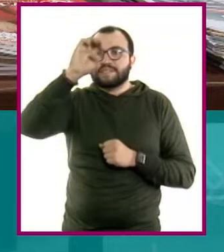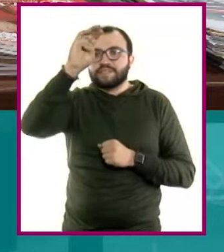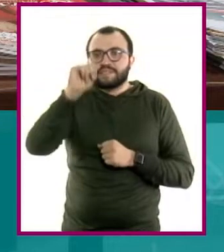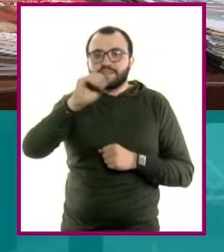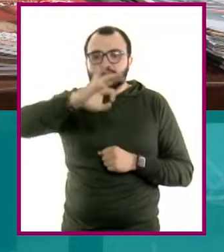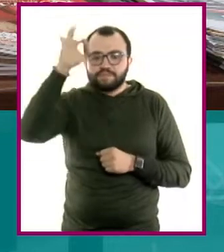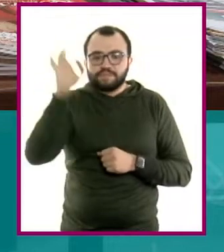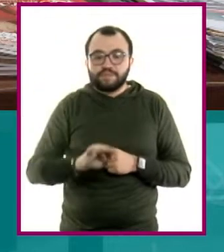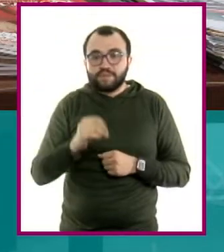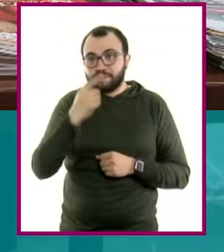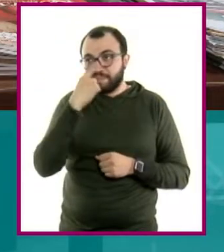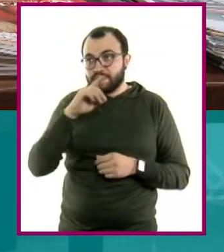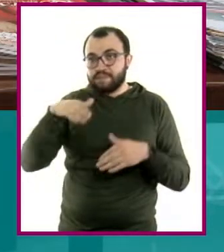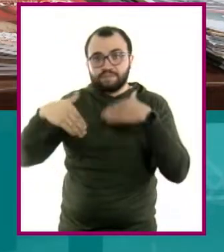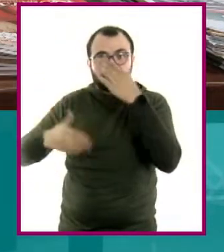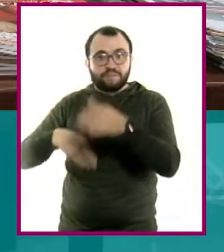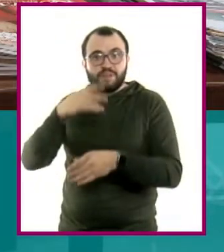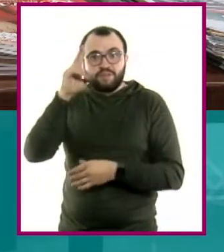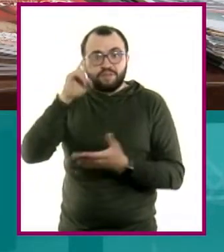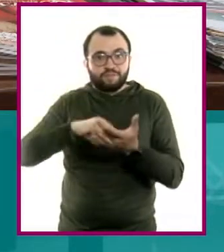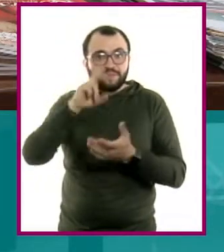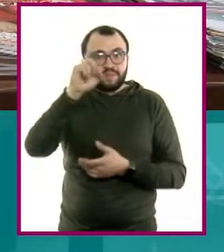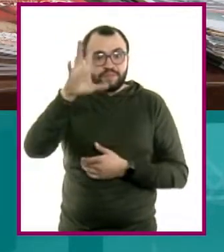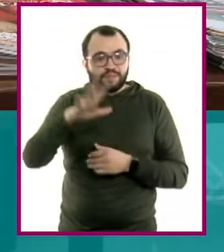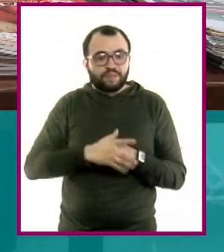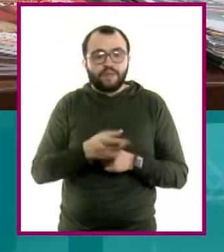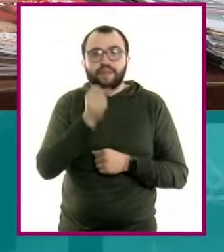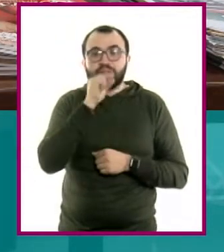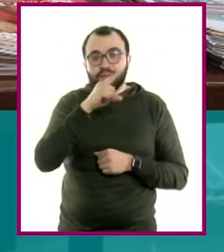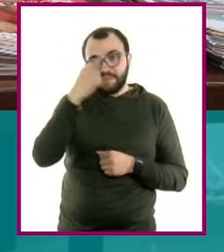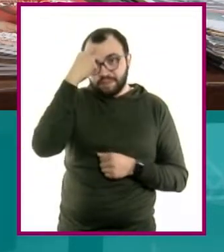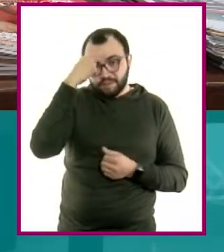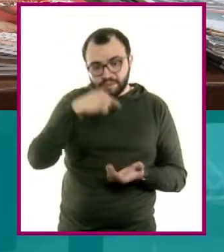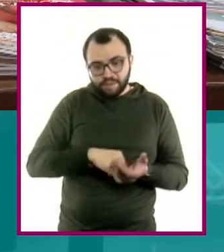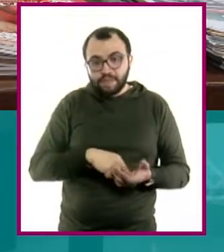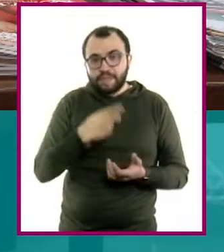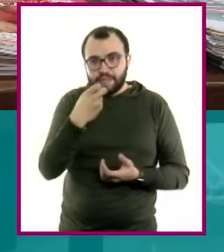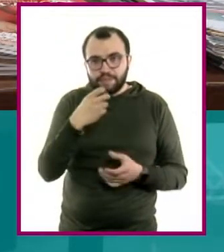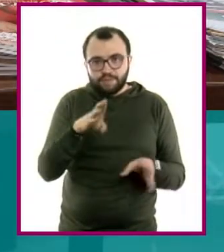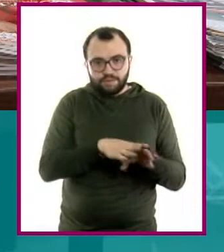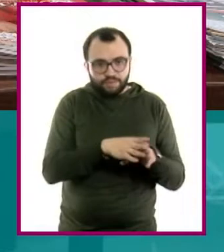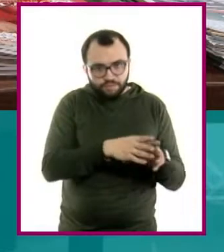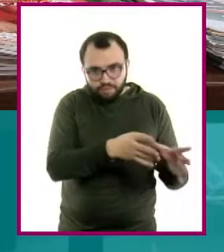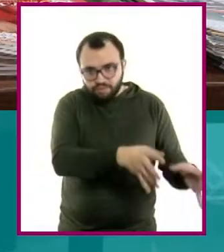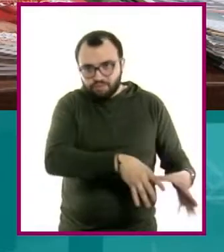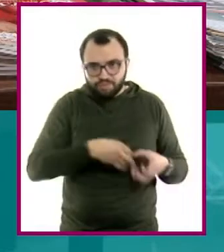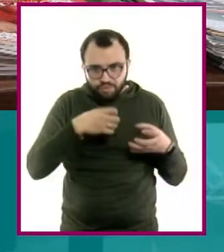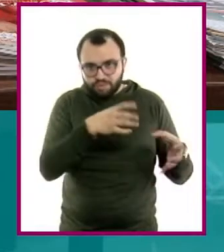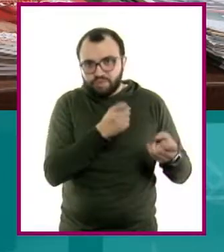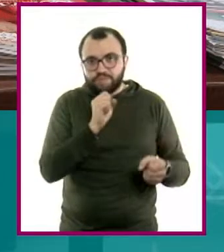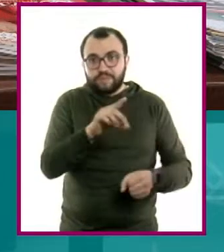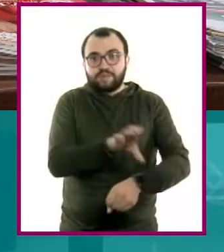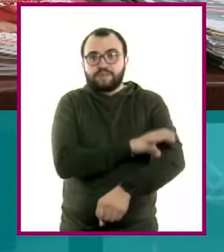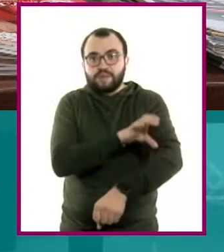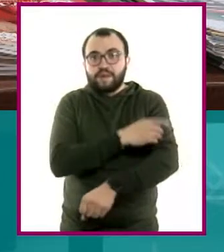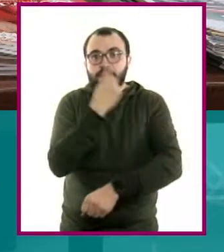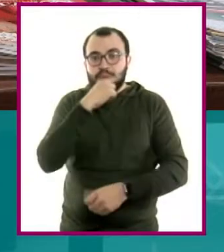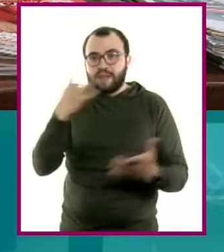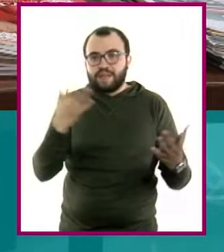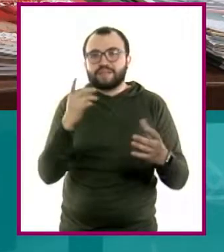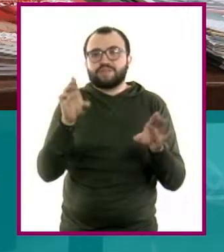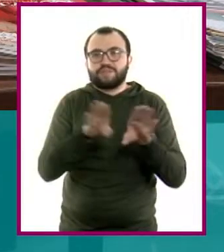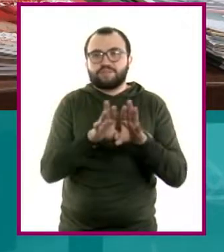el 2035. También se estima que la extracción de este elemento con fines energéticos utilizada para centrales